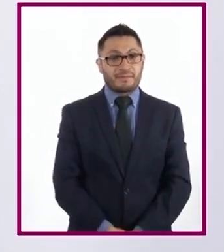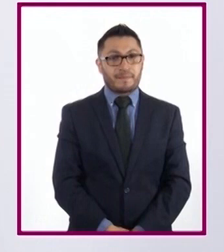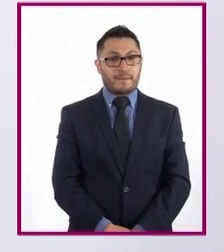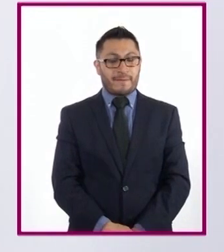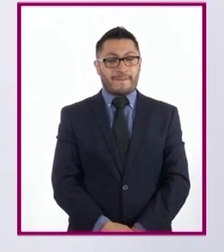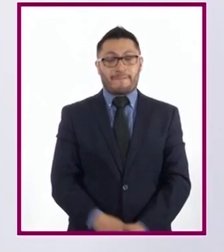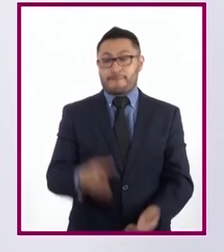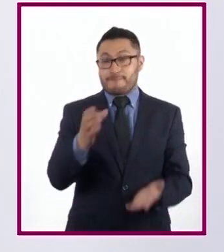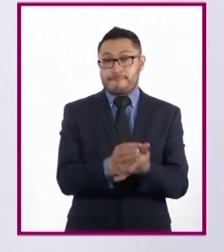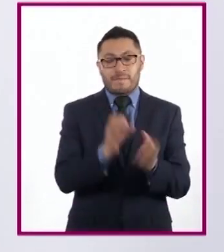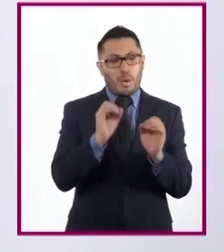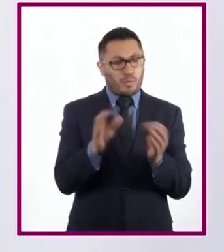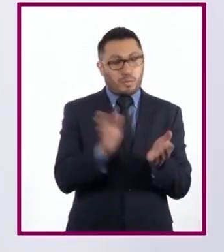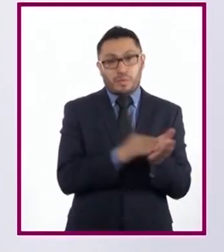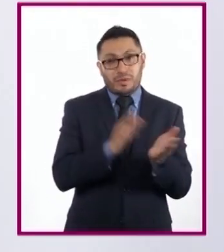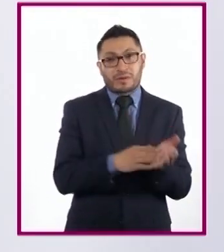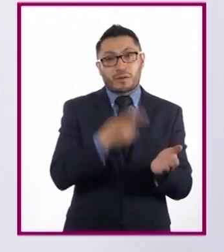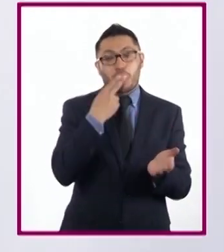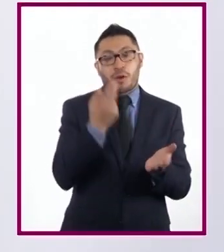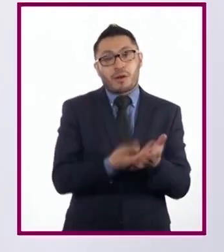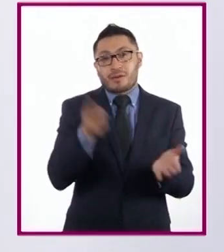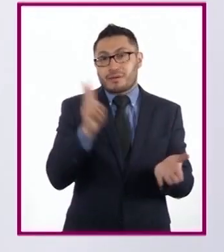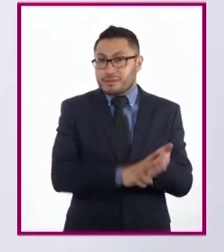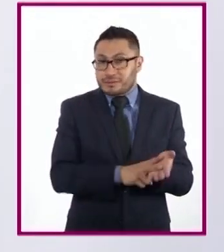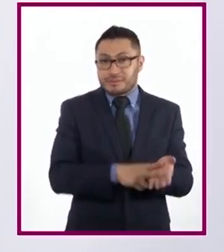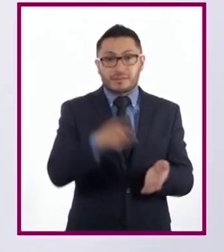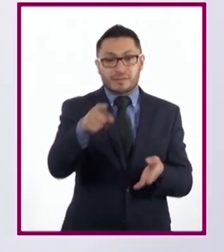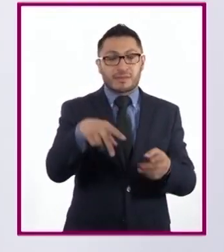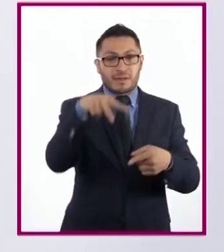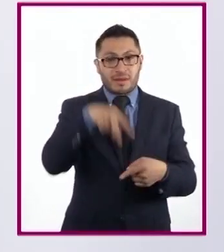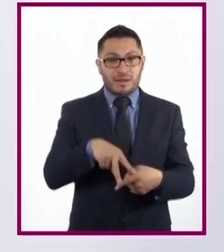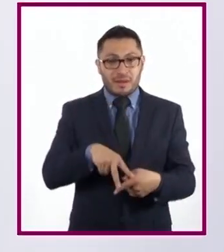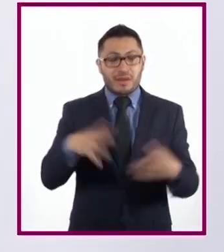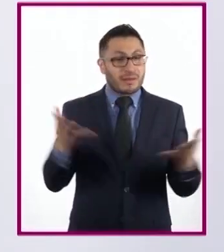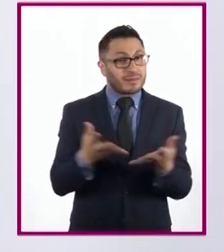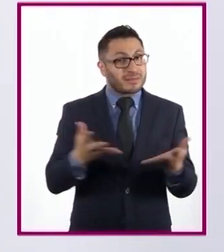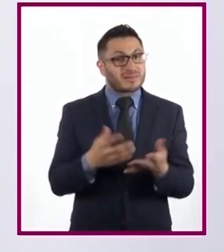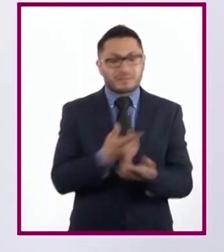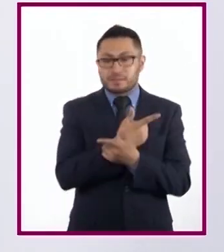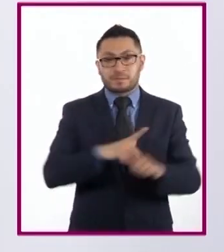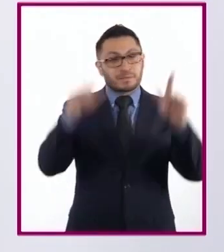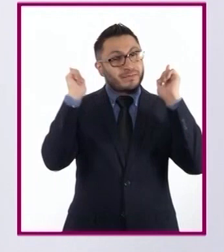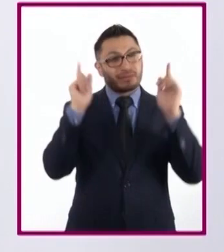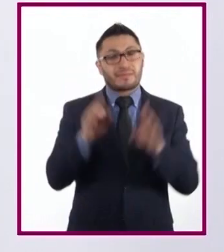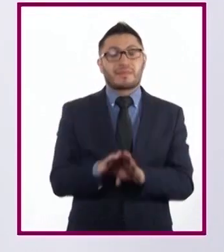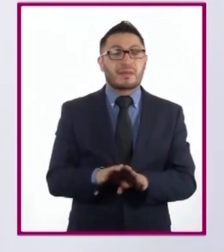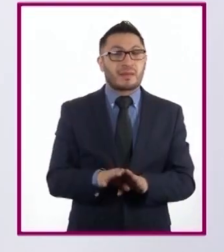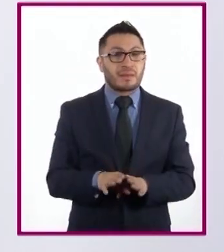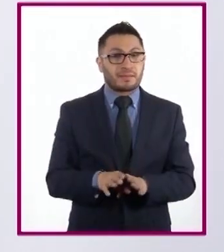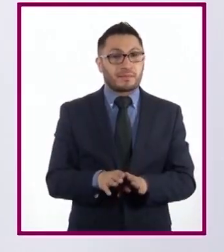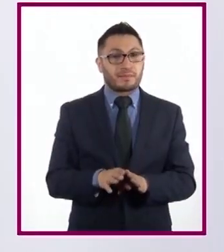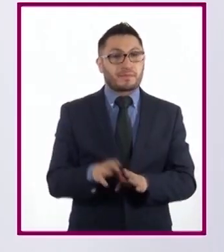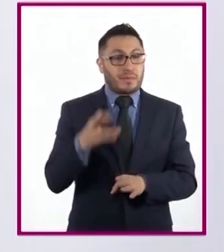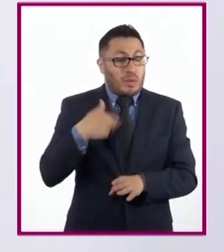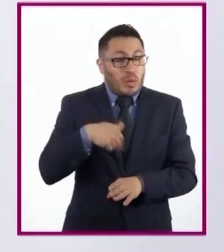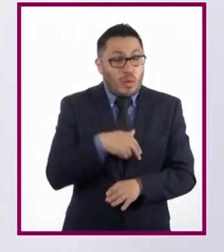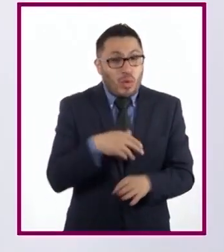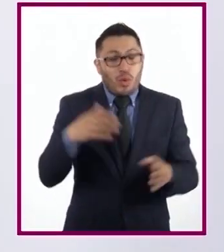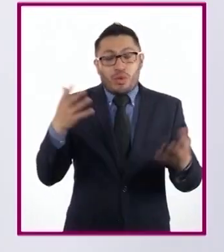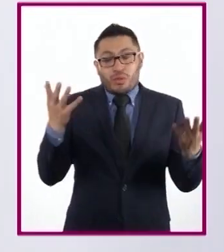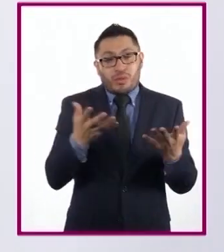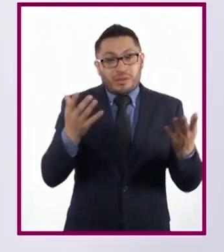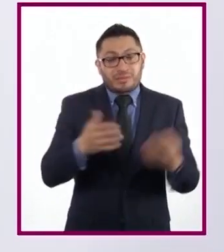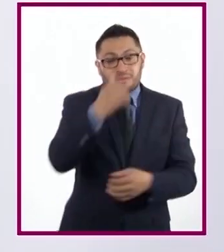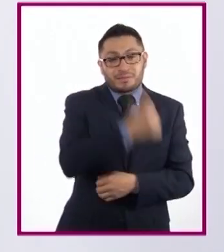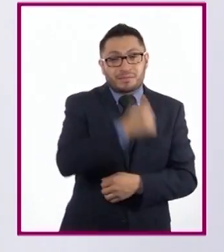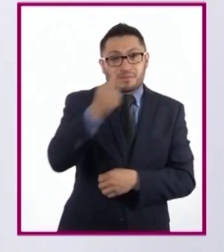su cuaderno o en hojas reutilizables, tracen un triángulo cualquiera, como en nuestro caso, que cada quien trabajará